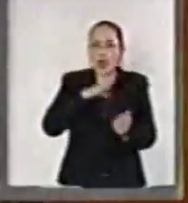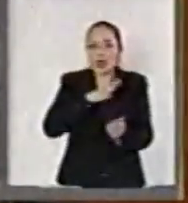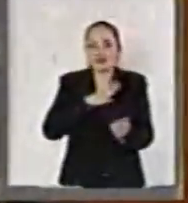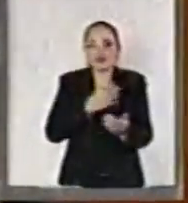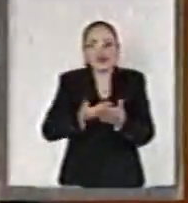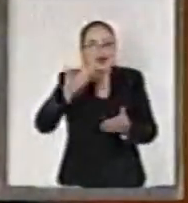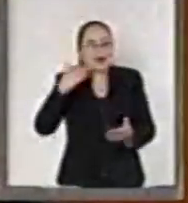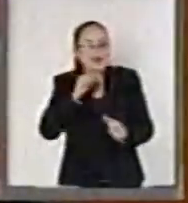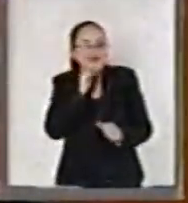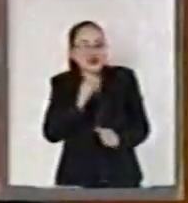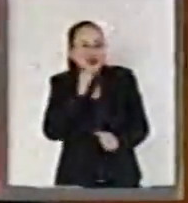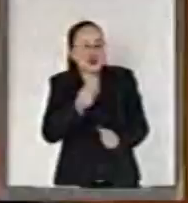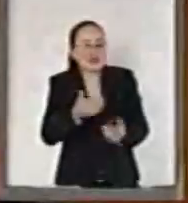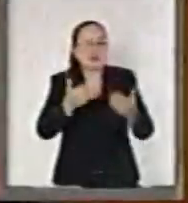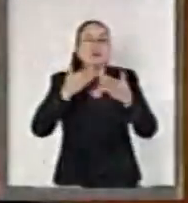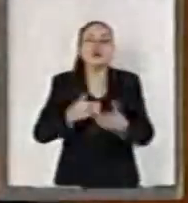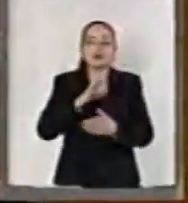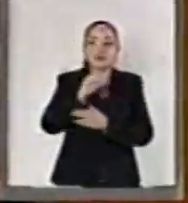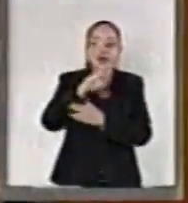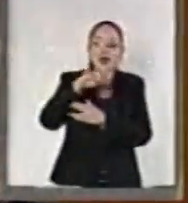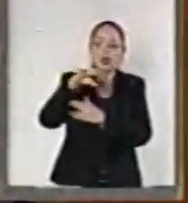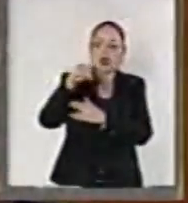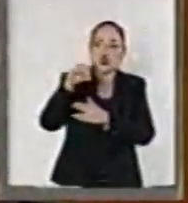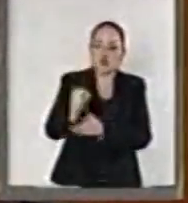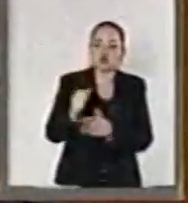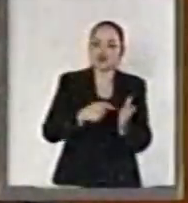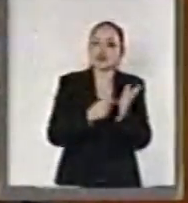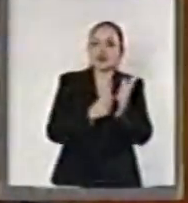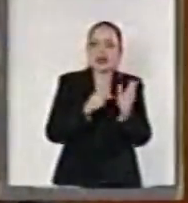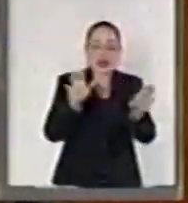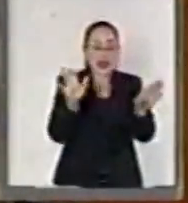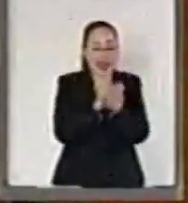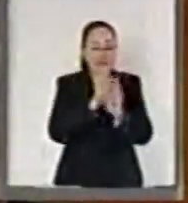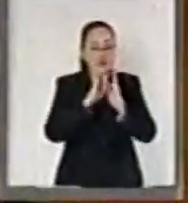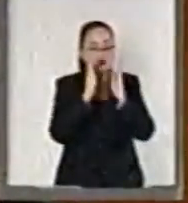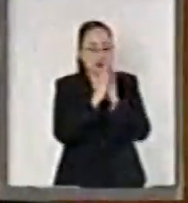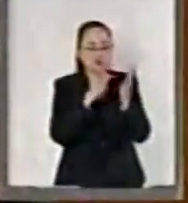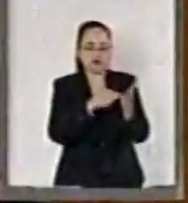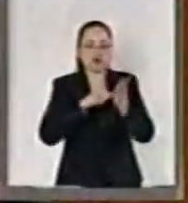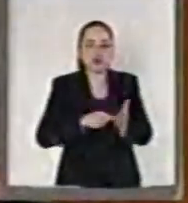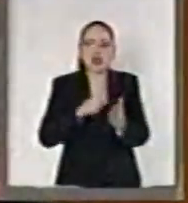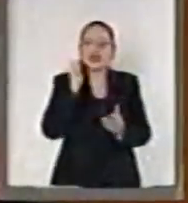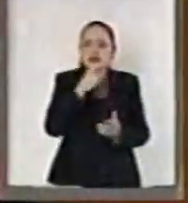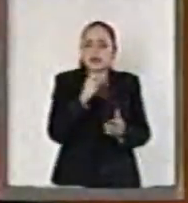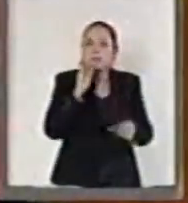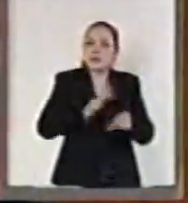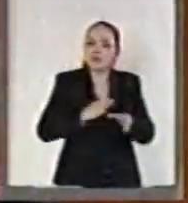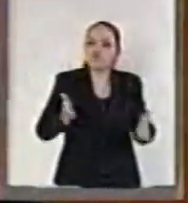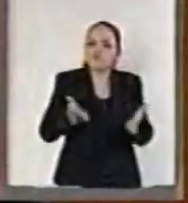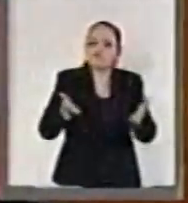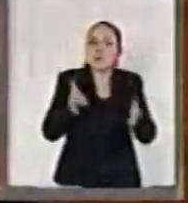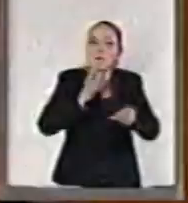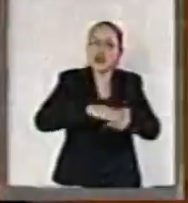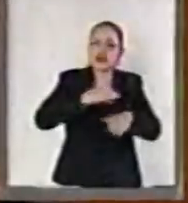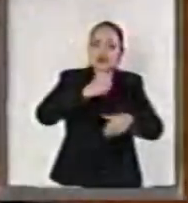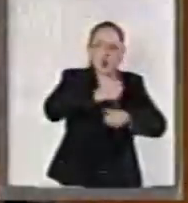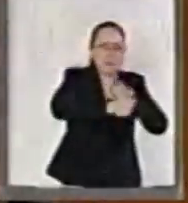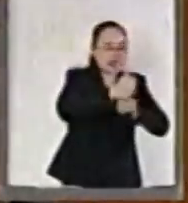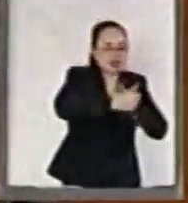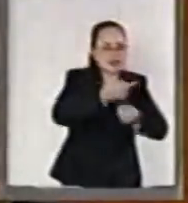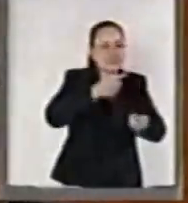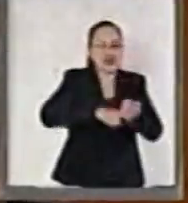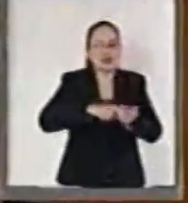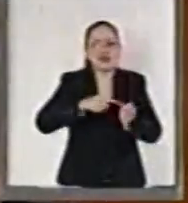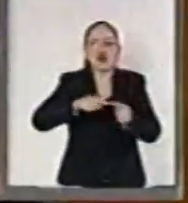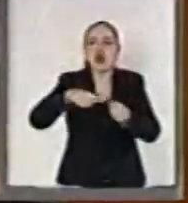Barrios también dijo que el cambio de metodología incentivaría la creación de competidores de